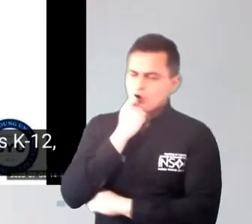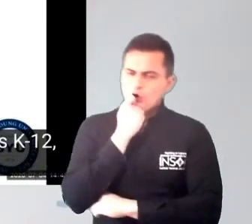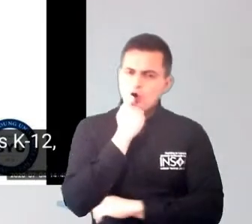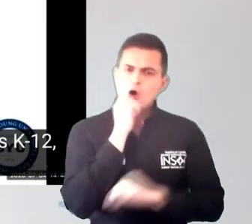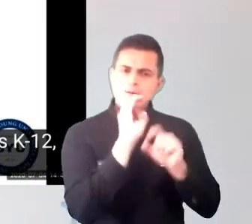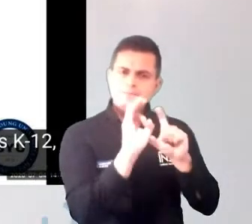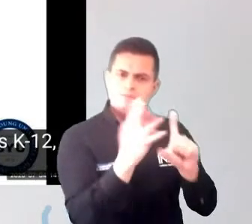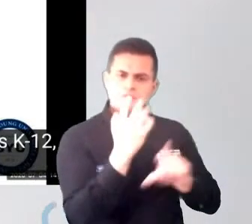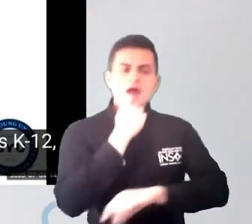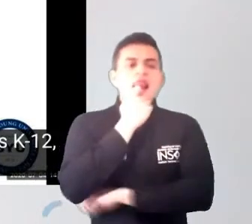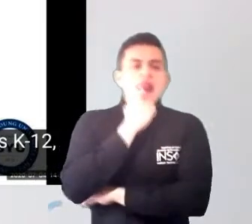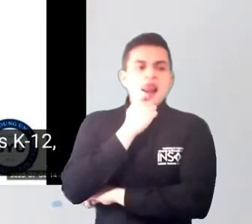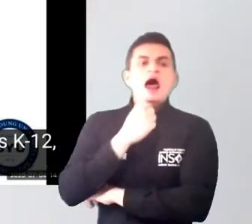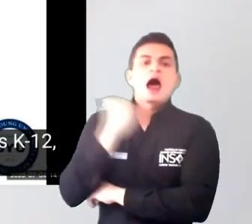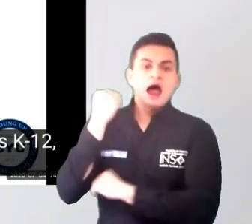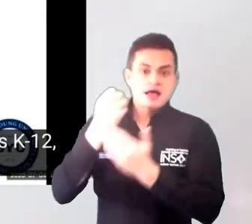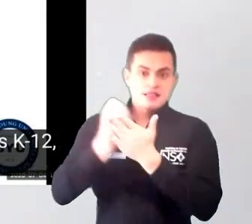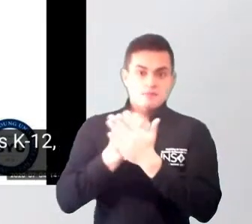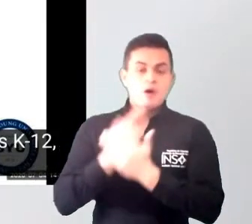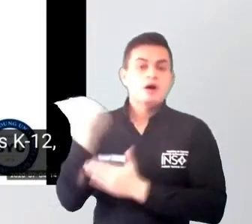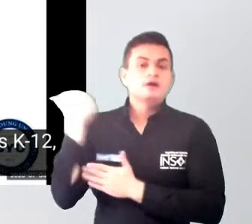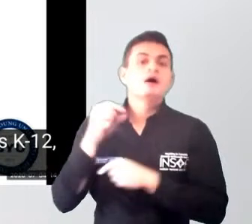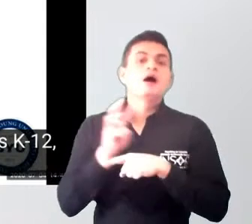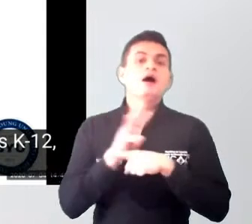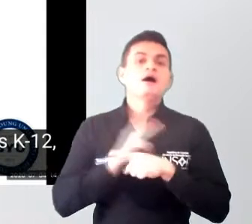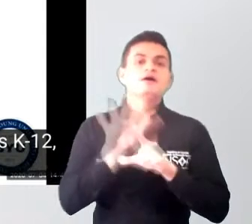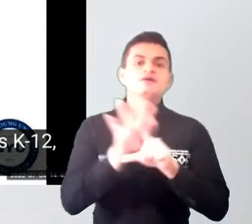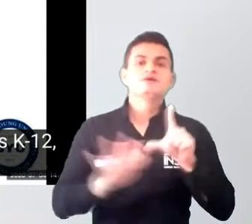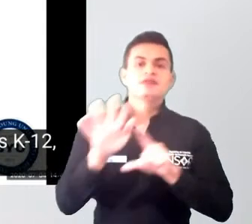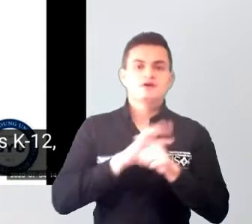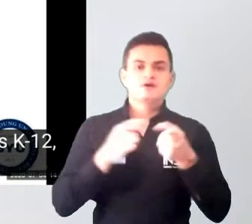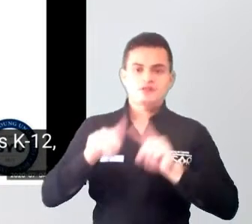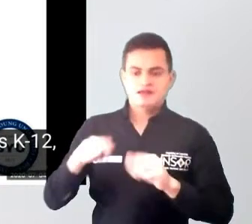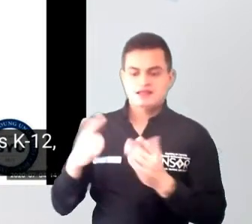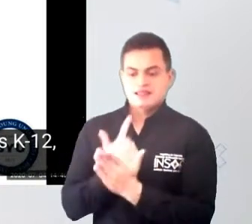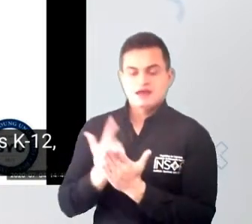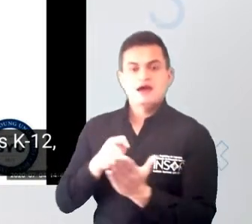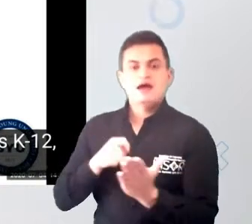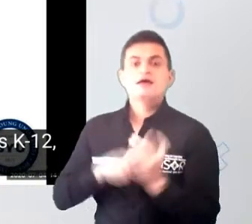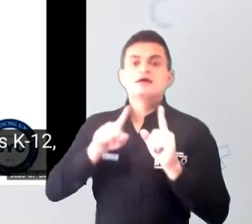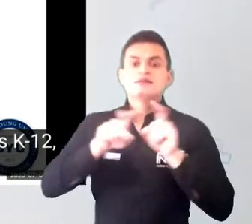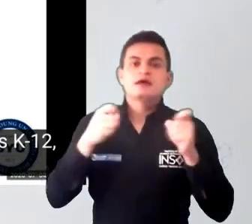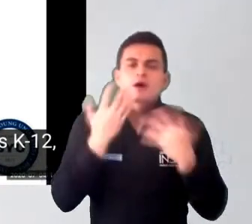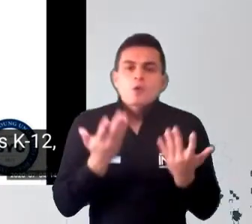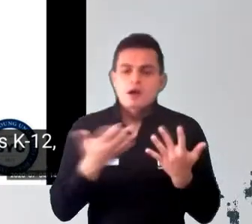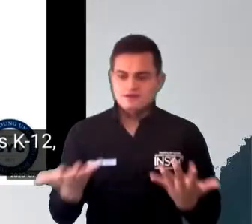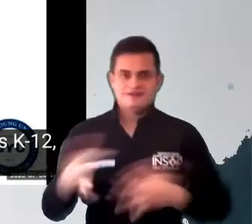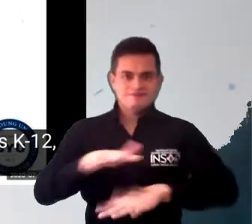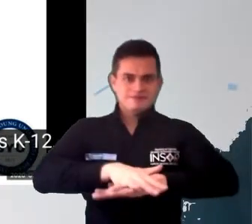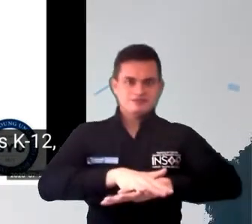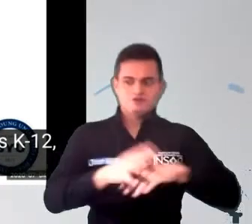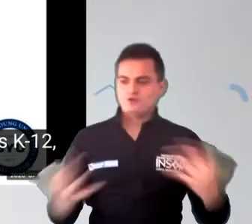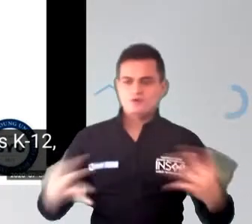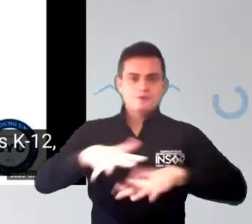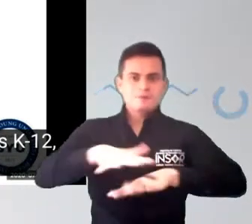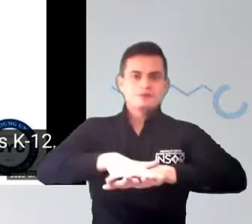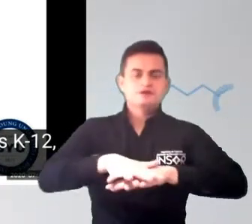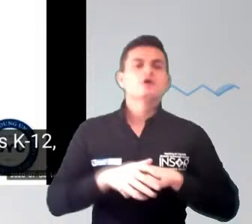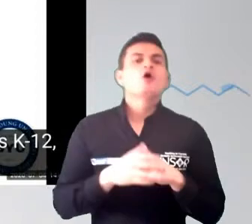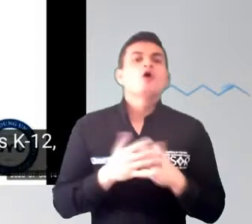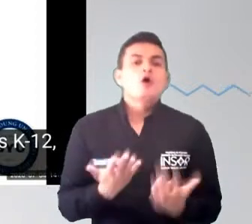un enlace a un video, así como en el libro sobre las enseñanzas de modalidad combinada en grados Kinder al